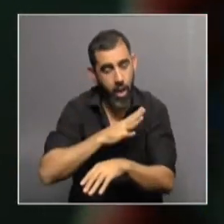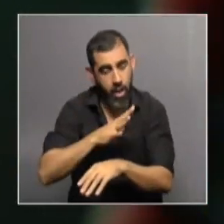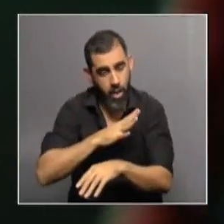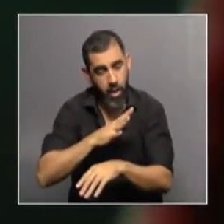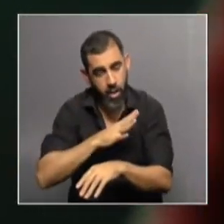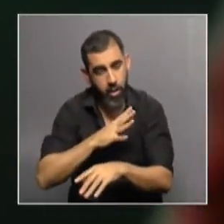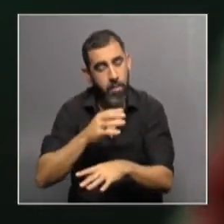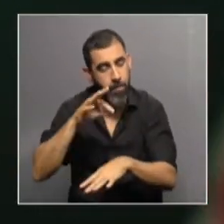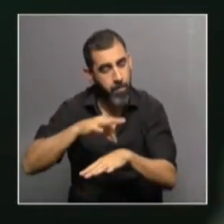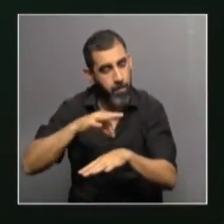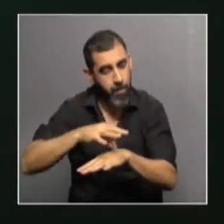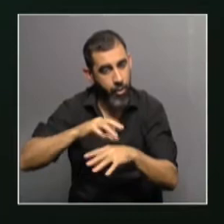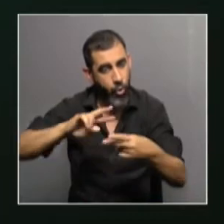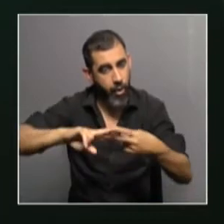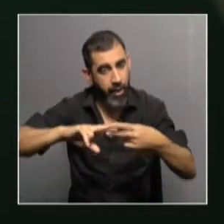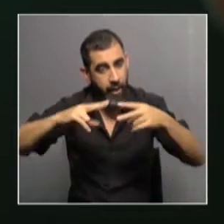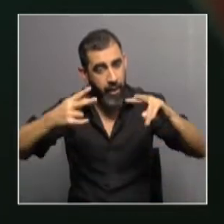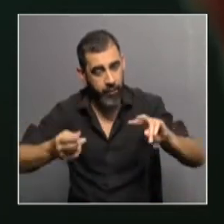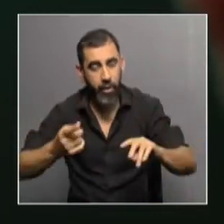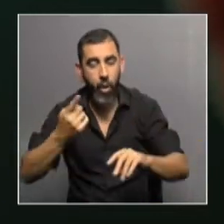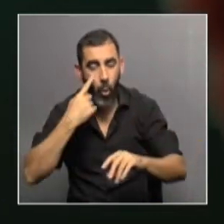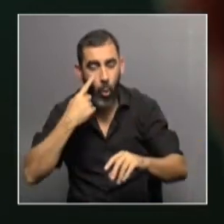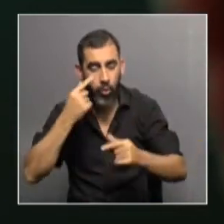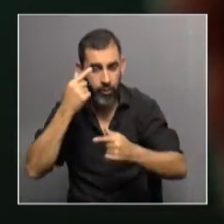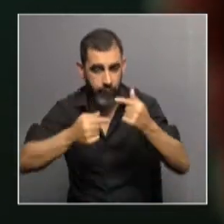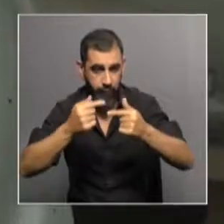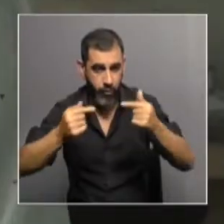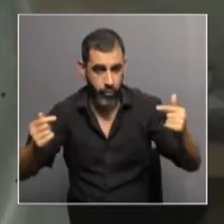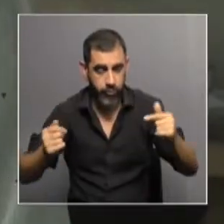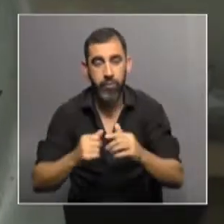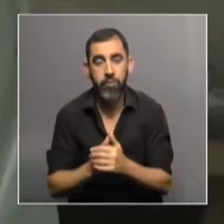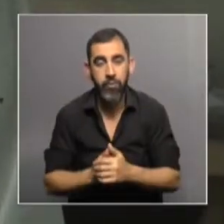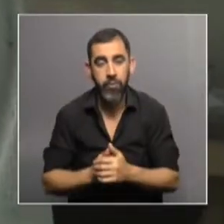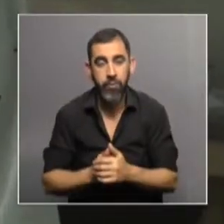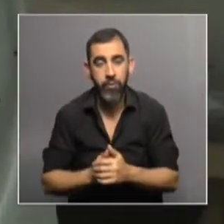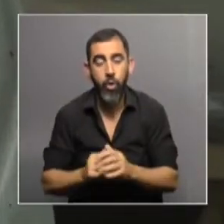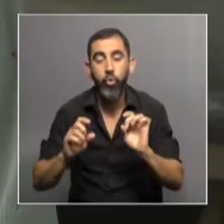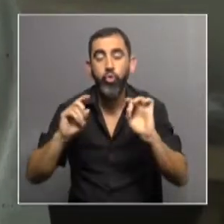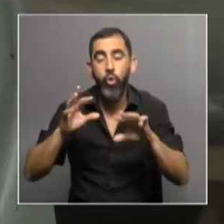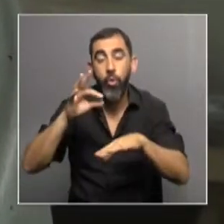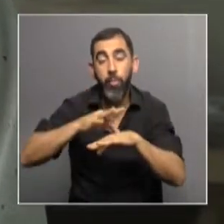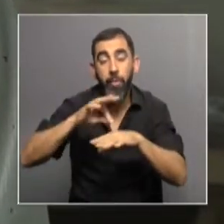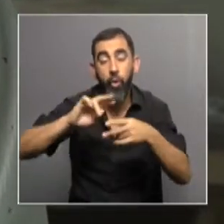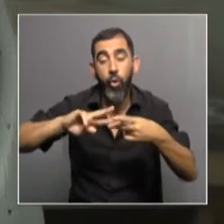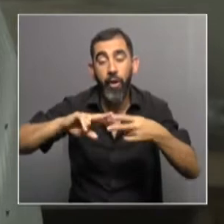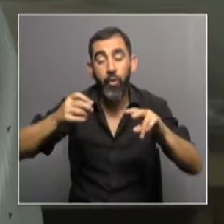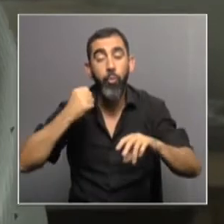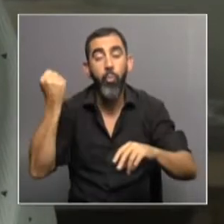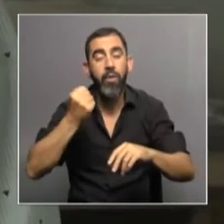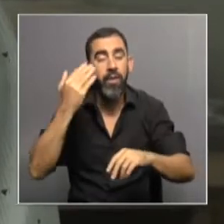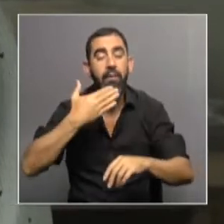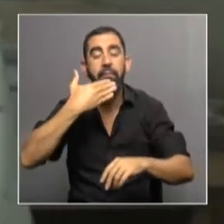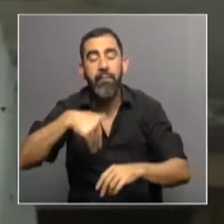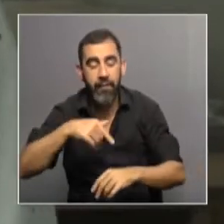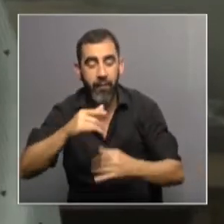varios médicos genetistas que han ido adquiriendo esa capacitación no solamente el médico genetista es muy importante que sepa interpretar los